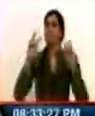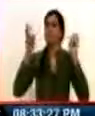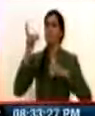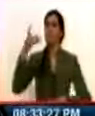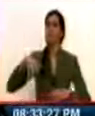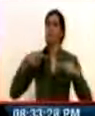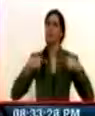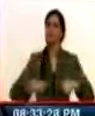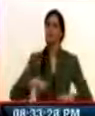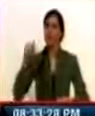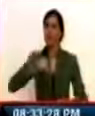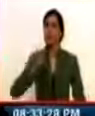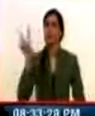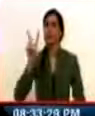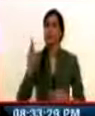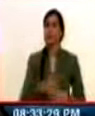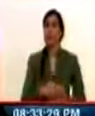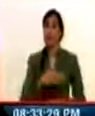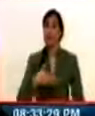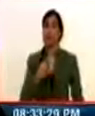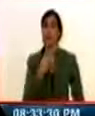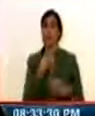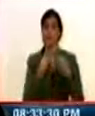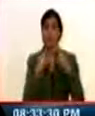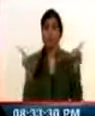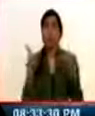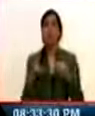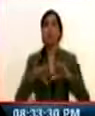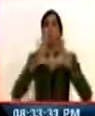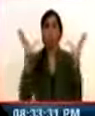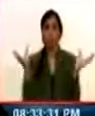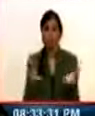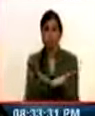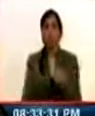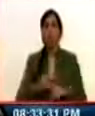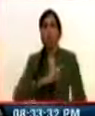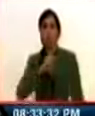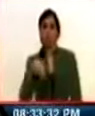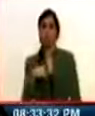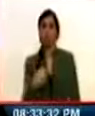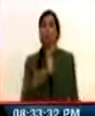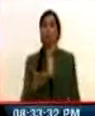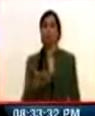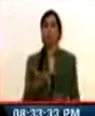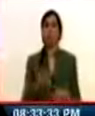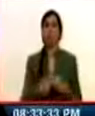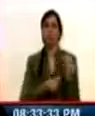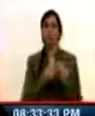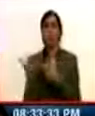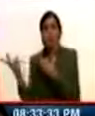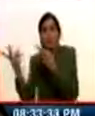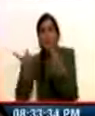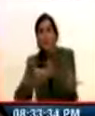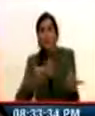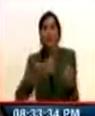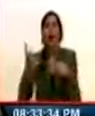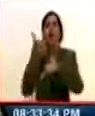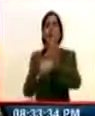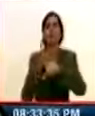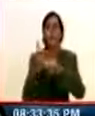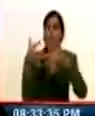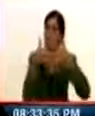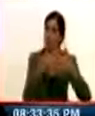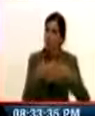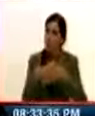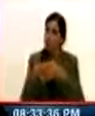en Venezuela. Quiero anunciar a la comunidad internacional que nosotros hemos hecho una invitación al gobierno de los